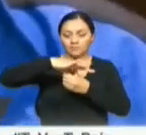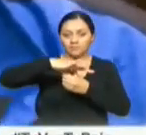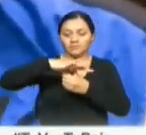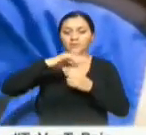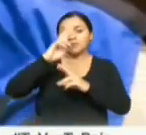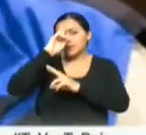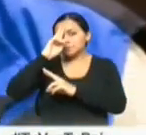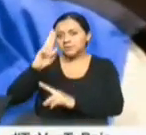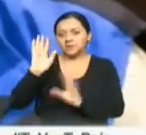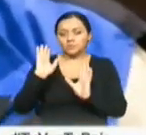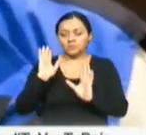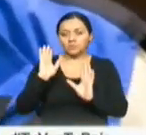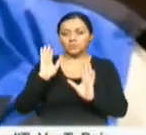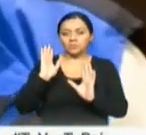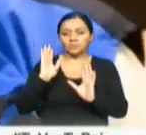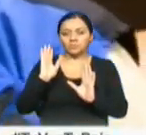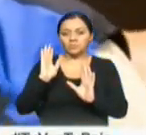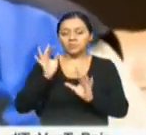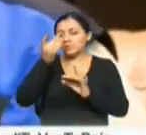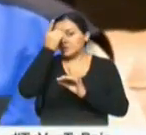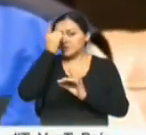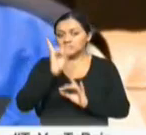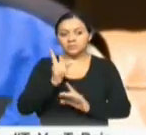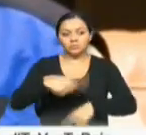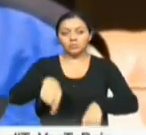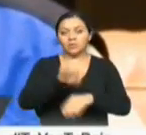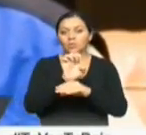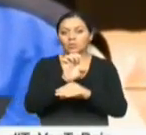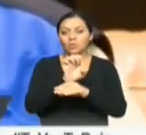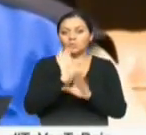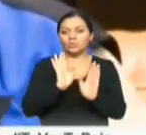va a tomar el pueblo una decisión.